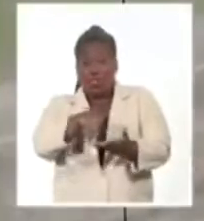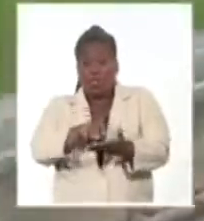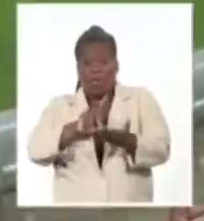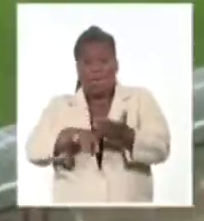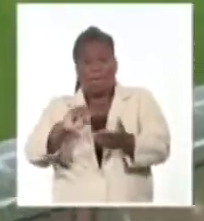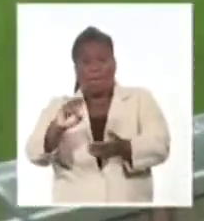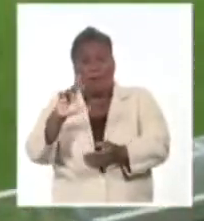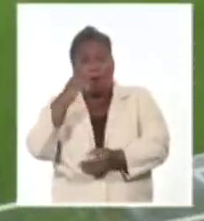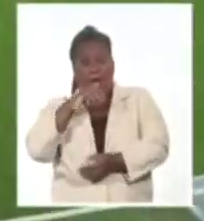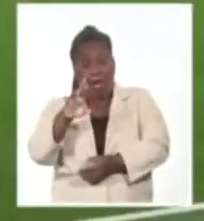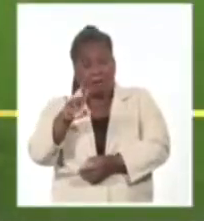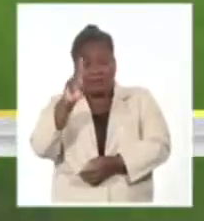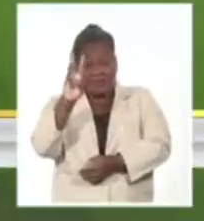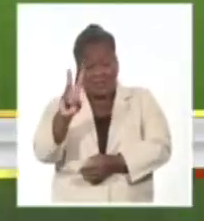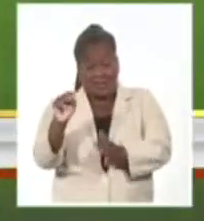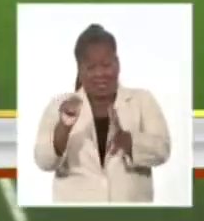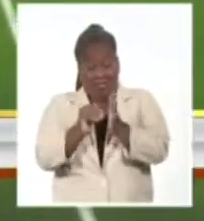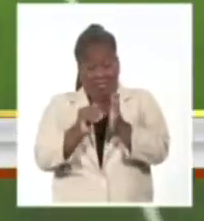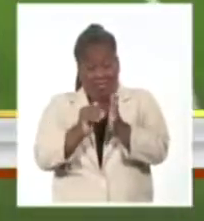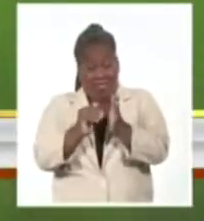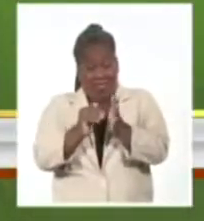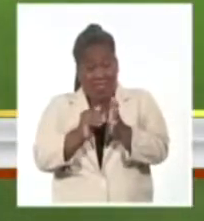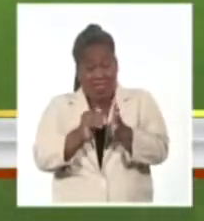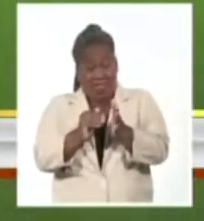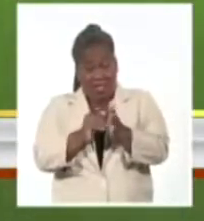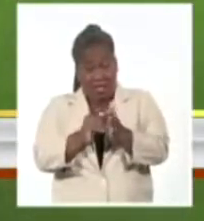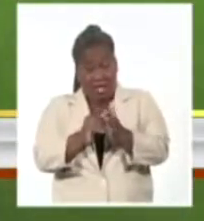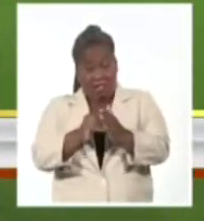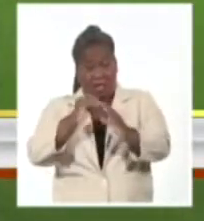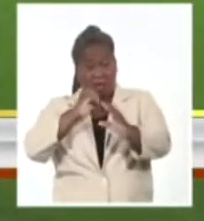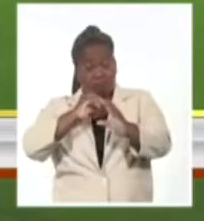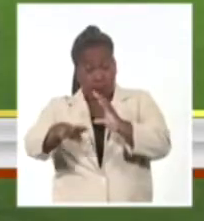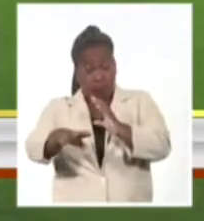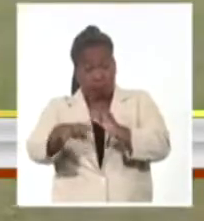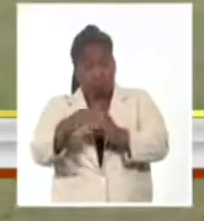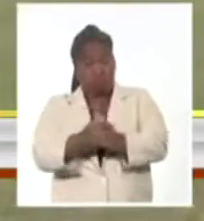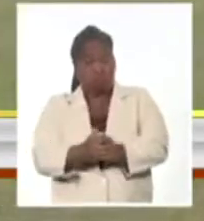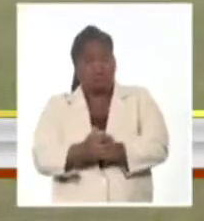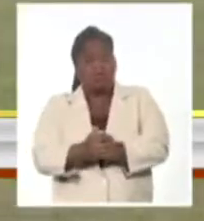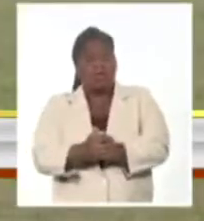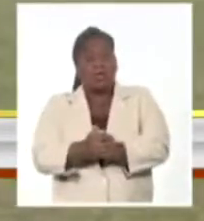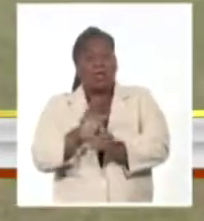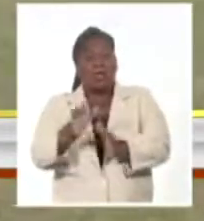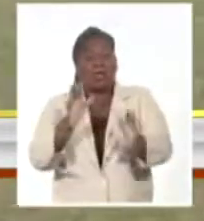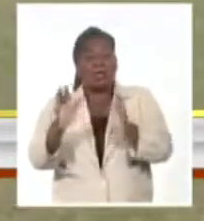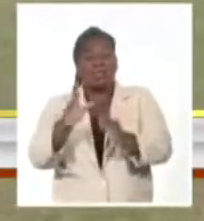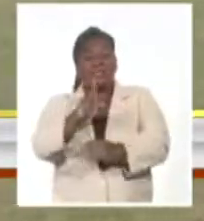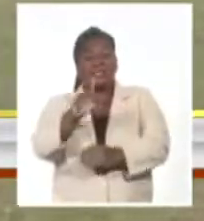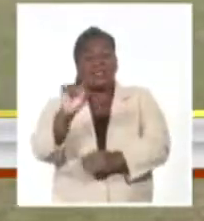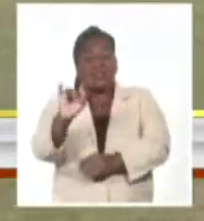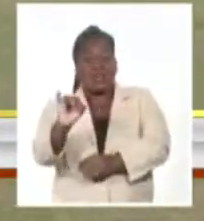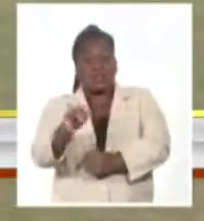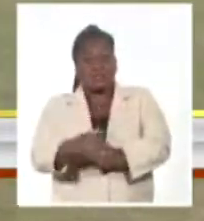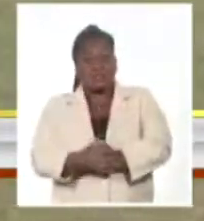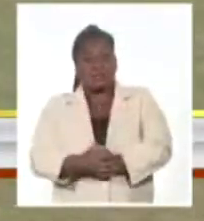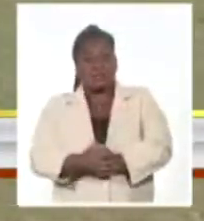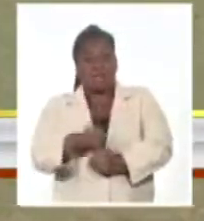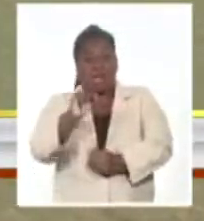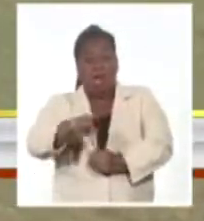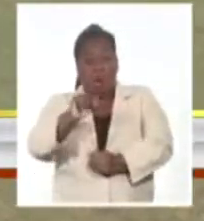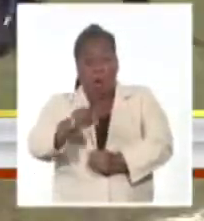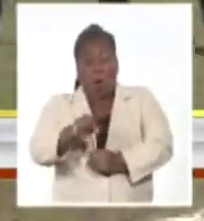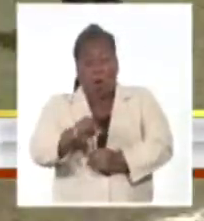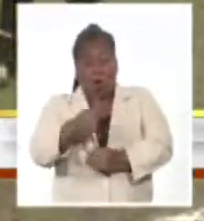3 de la tarde rodará el balón en las principales canchas del país en la edición número 106 del evento. Hoy con el duelo